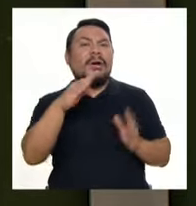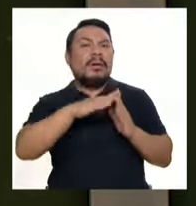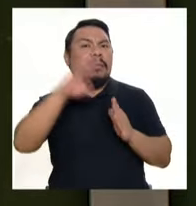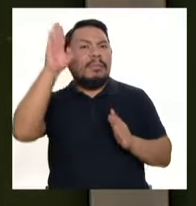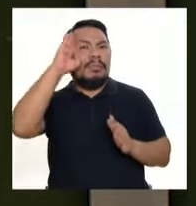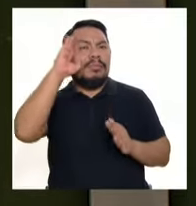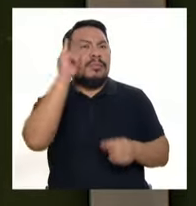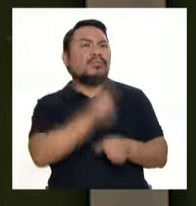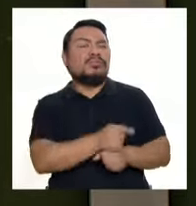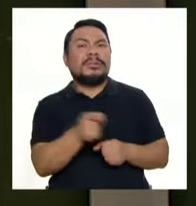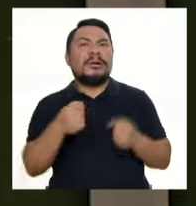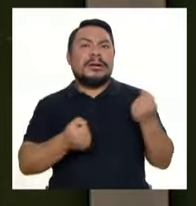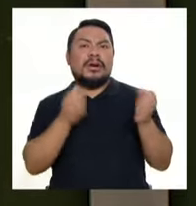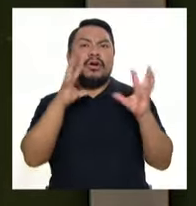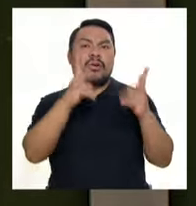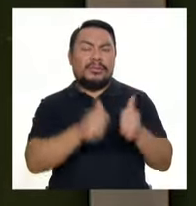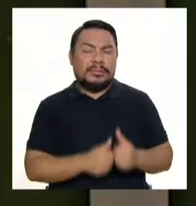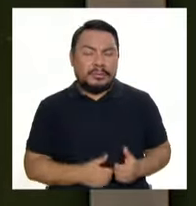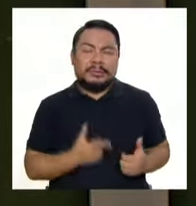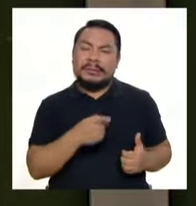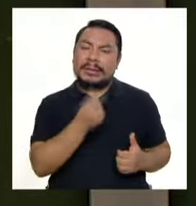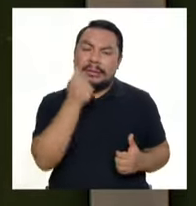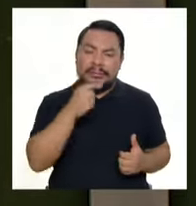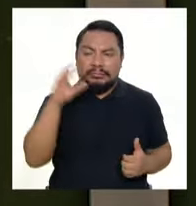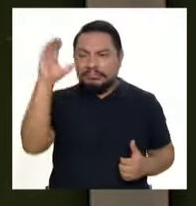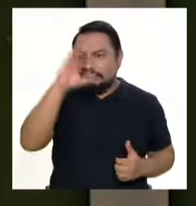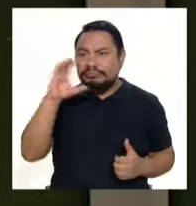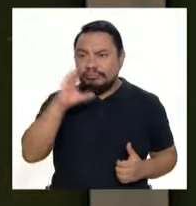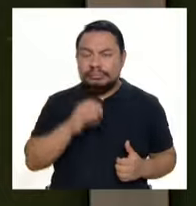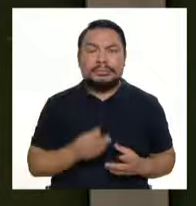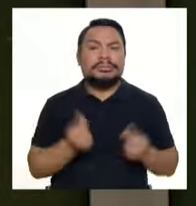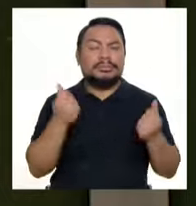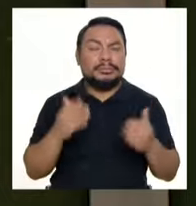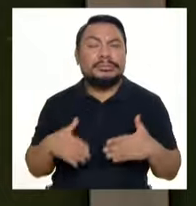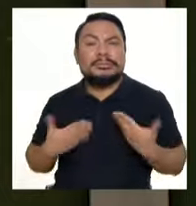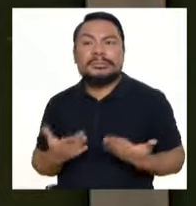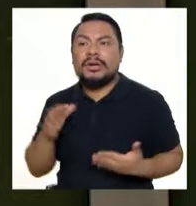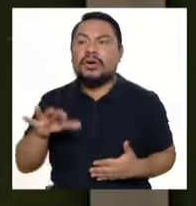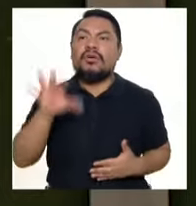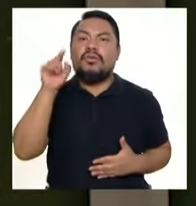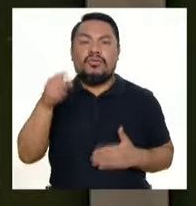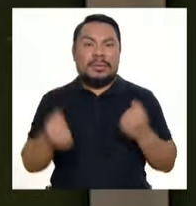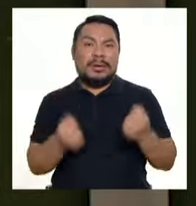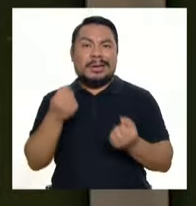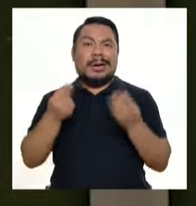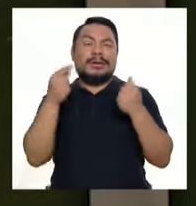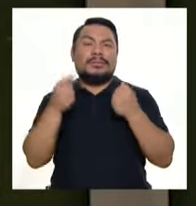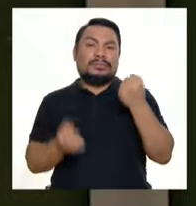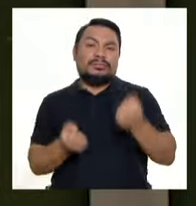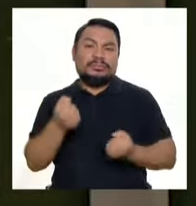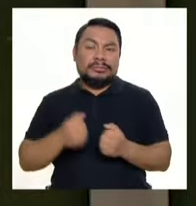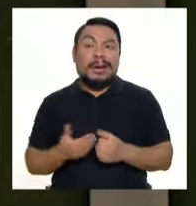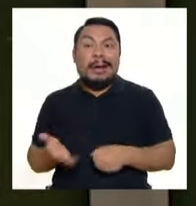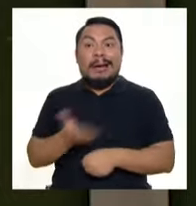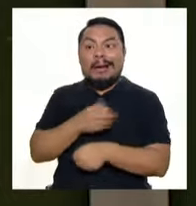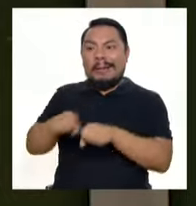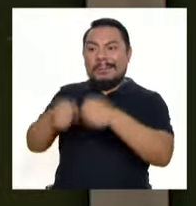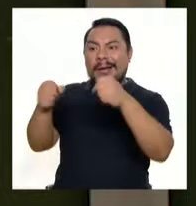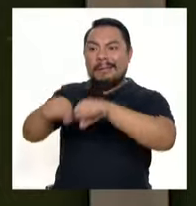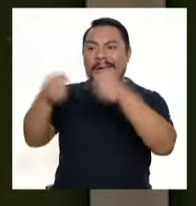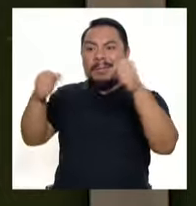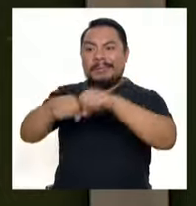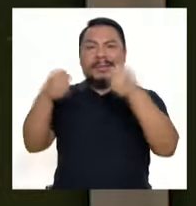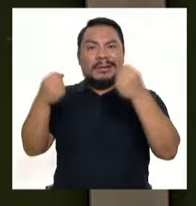en reportarlo a la policía porque la inmediatez va a ser la diferencia en poder encontrar cuanto antes su unidad antes que sea